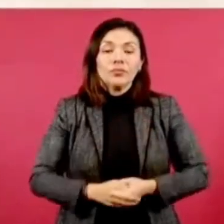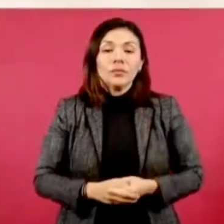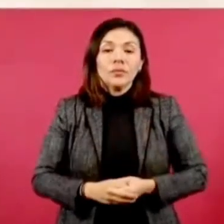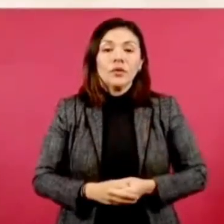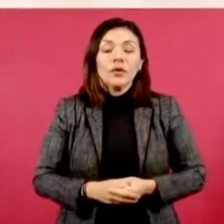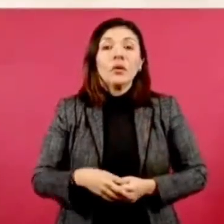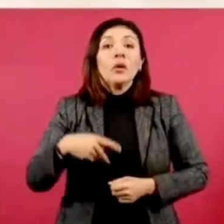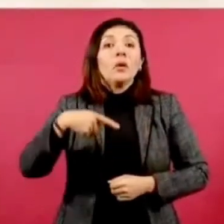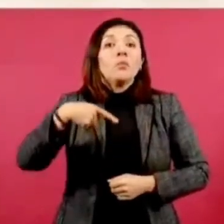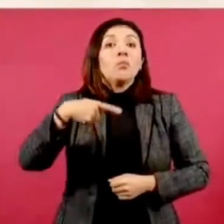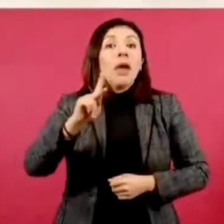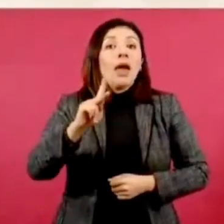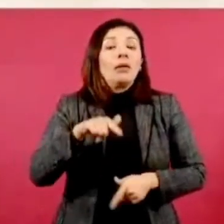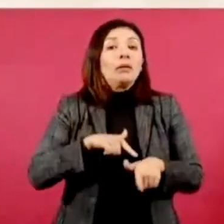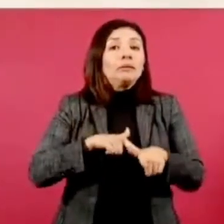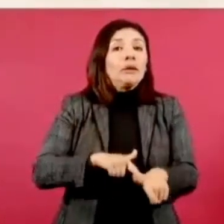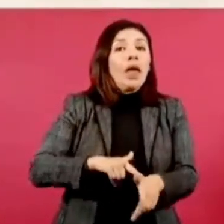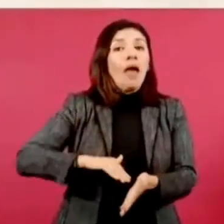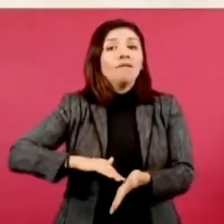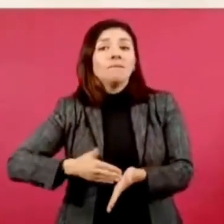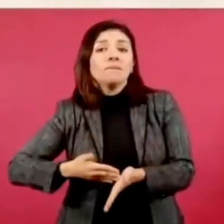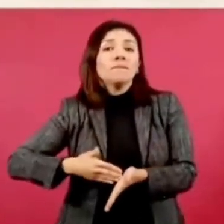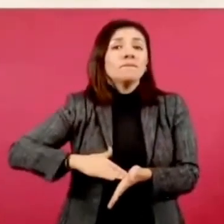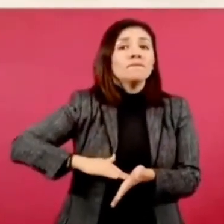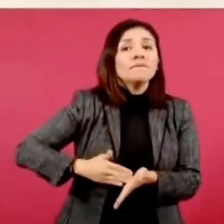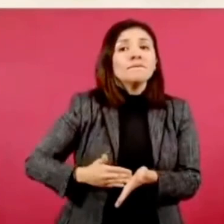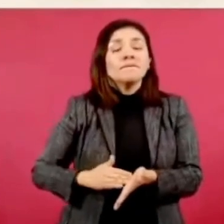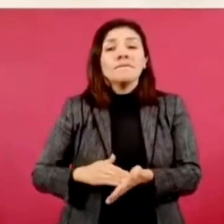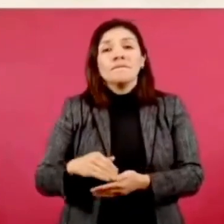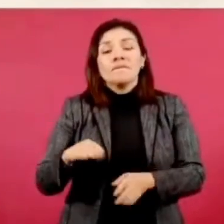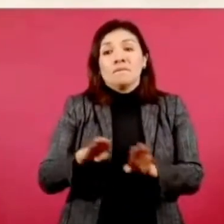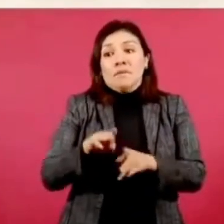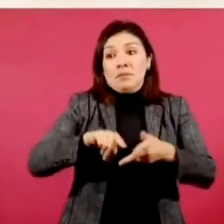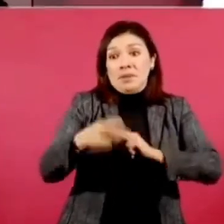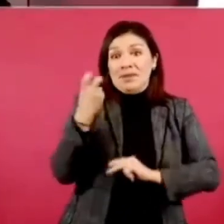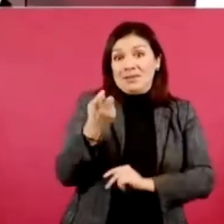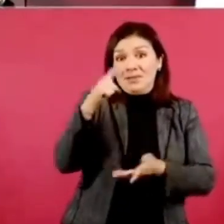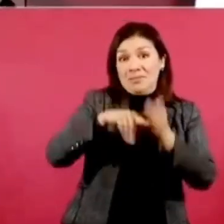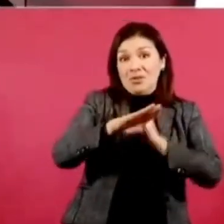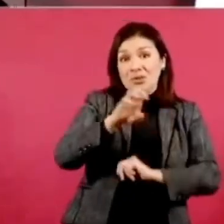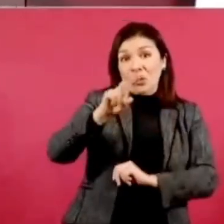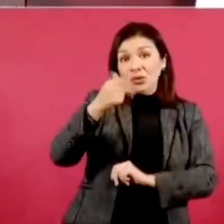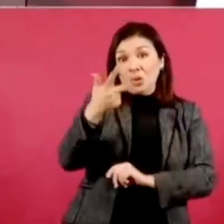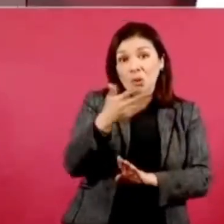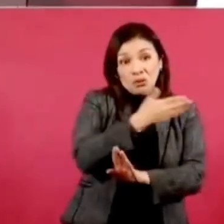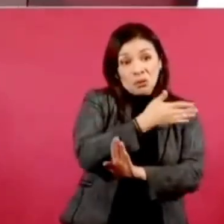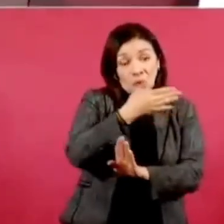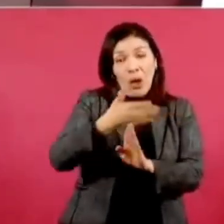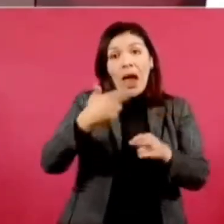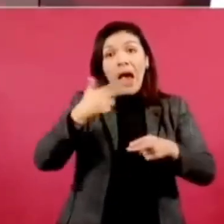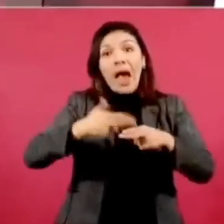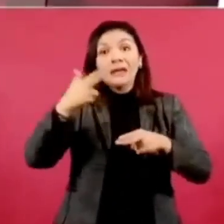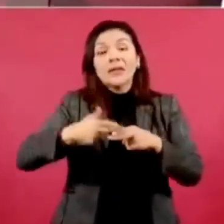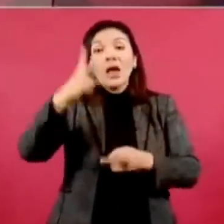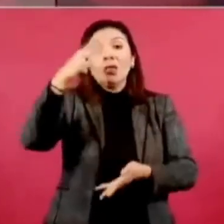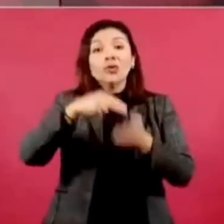pero siguen simulando desde el 88 hasta el